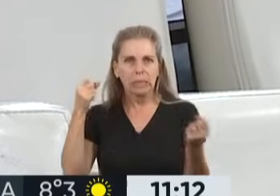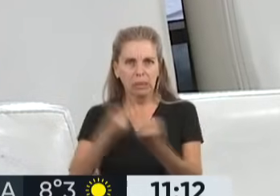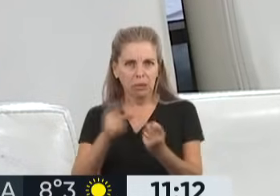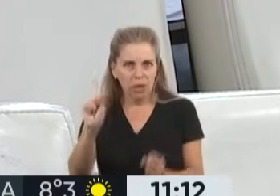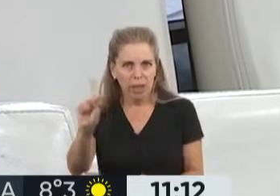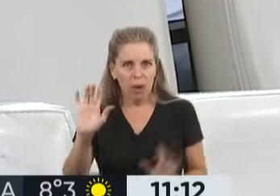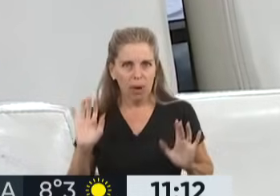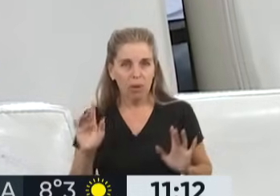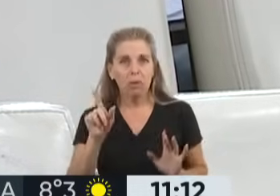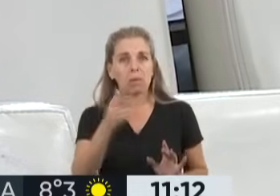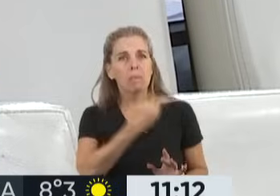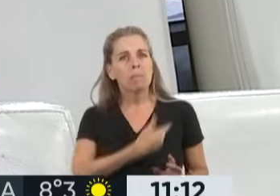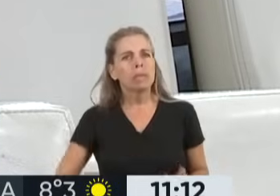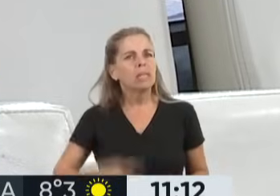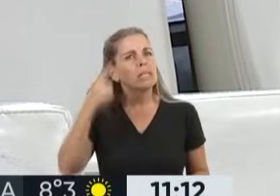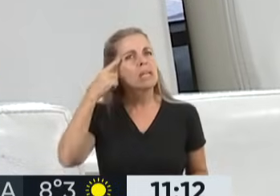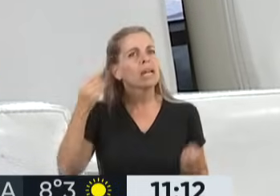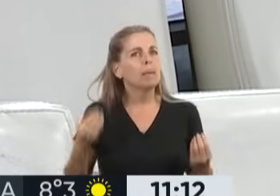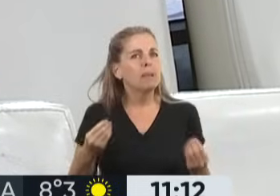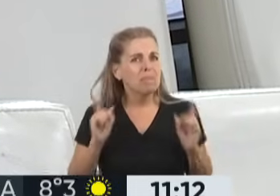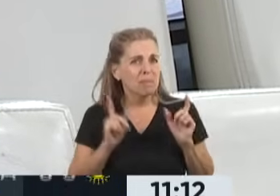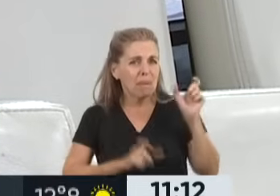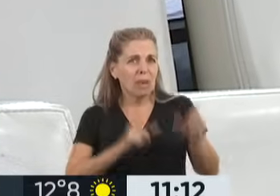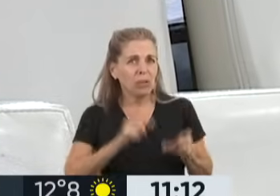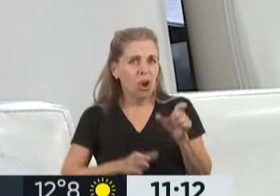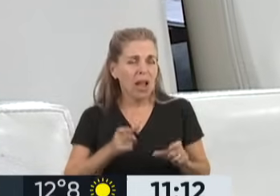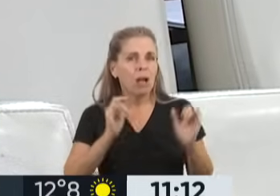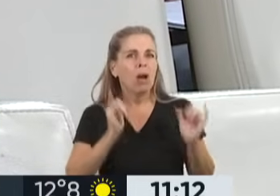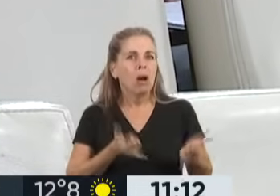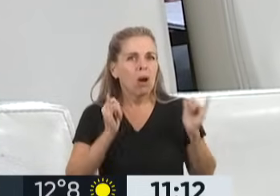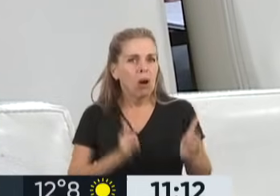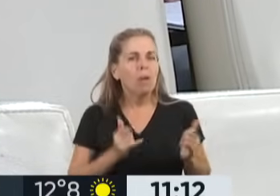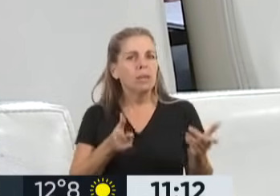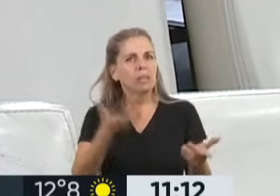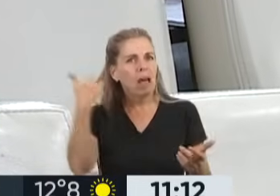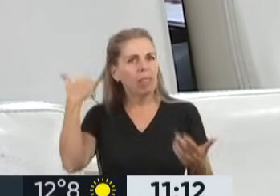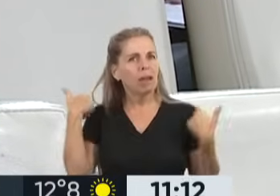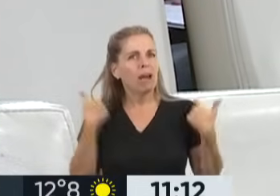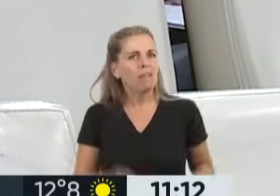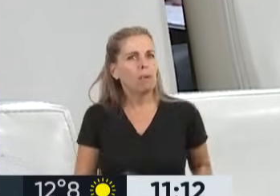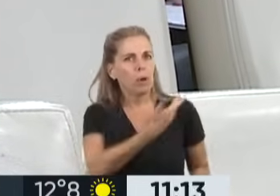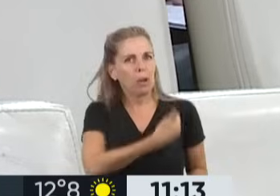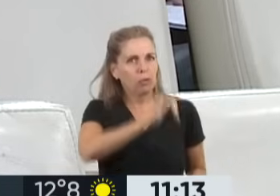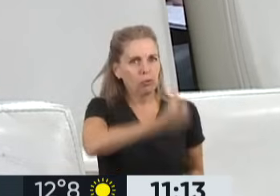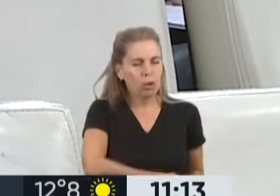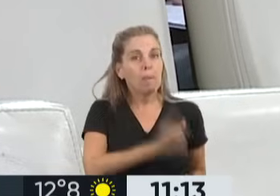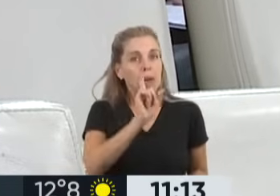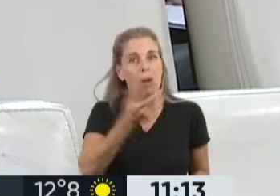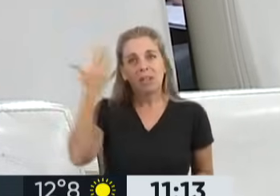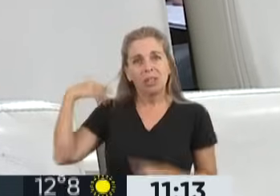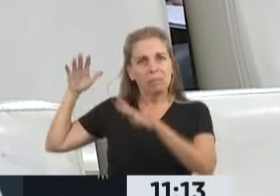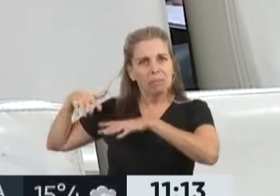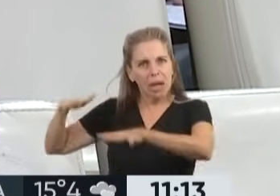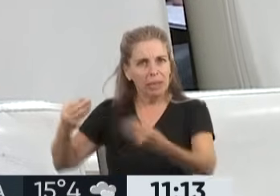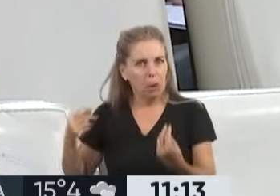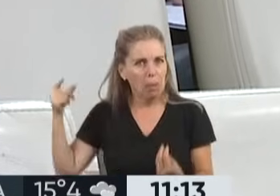lectura hacen de eso, porque que el propio votante haya marchado ayer con tanta masividad. Y después consultarlo sobre qué había querido decir el